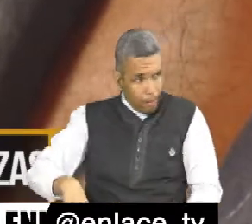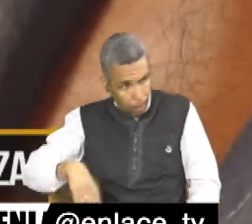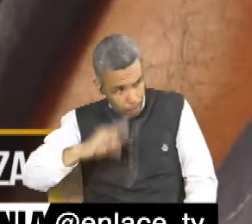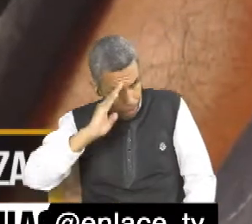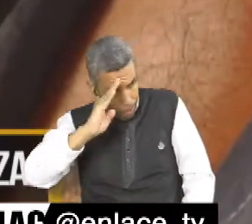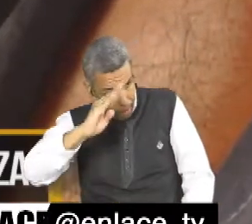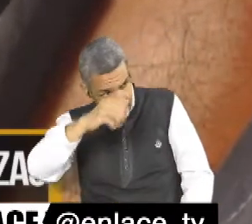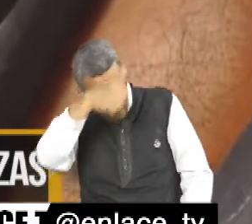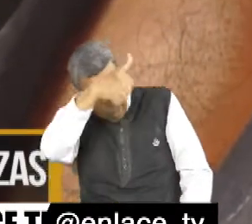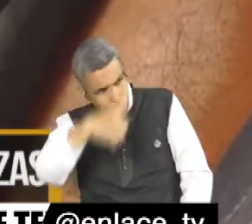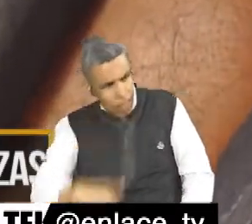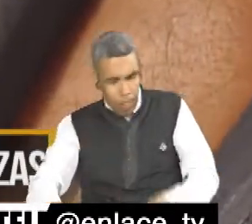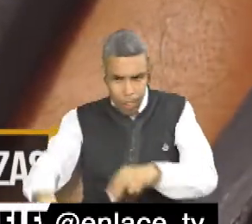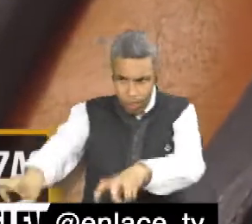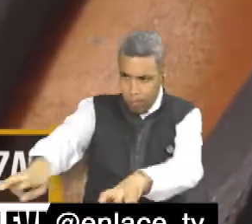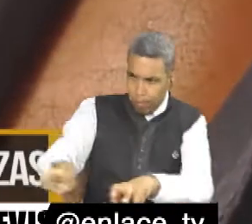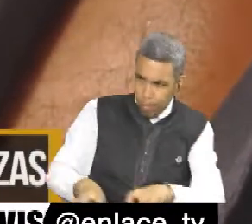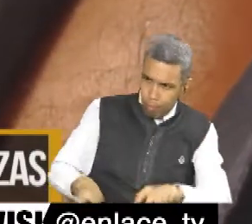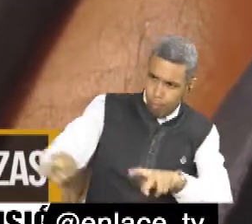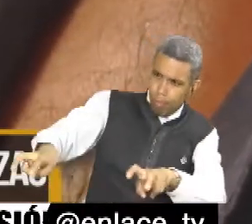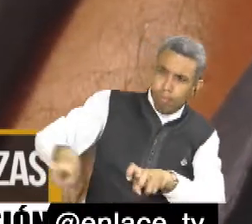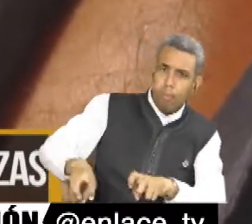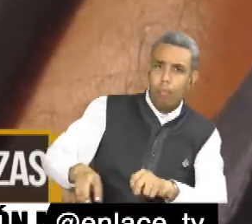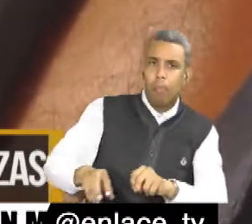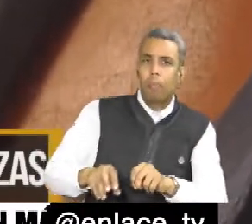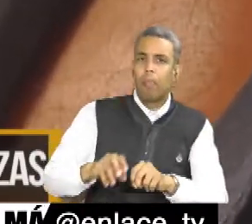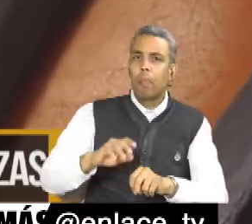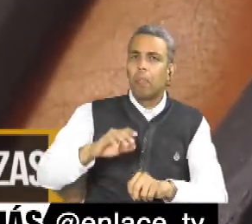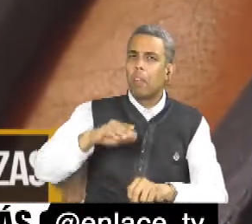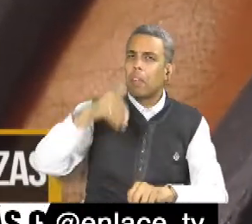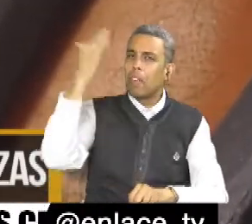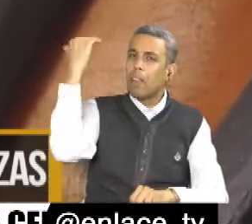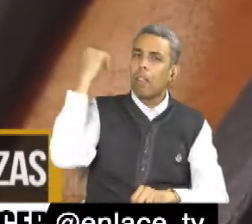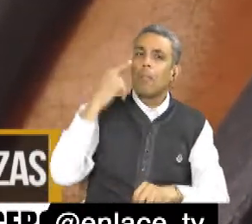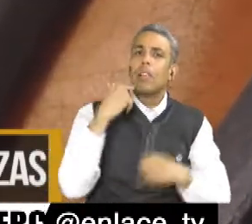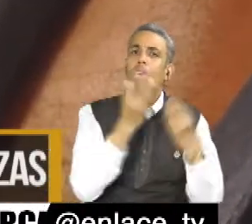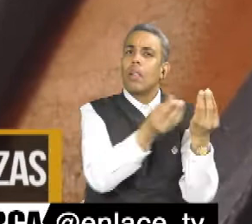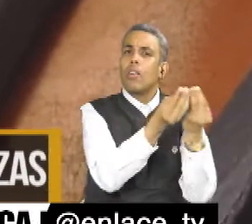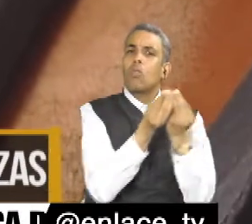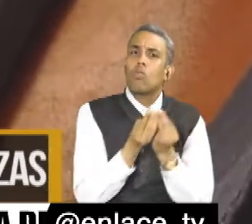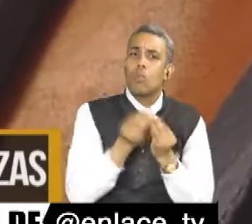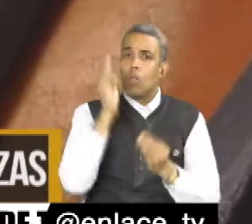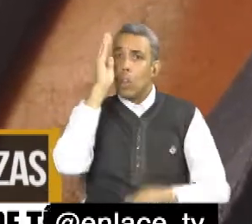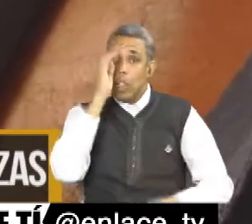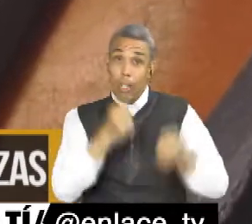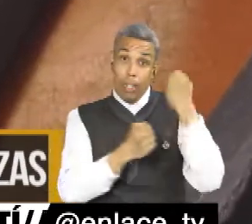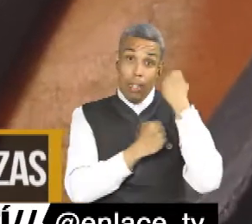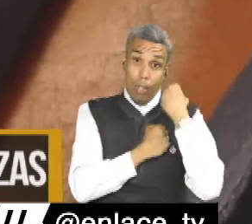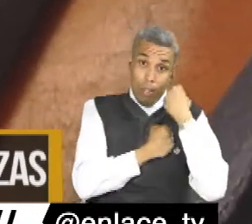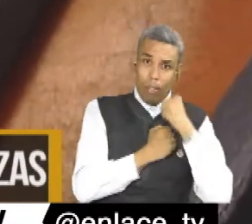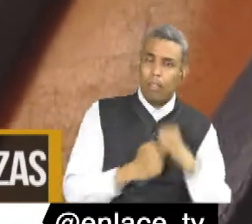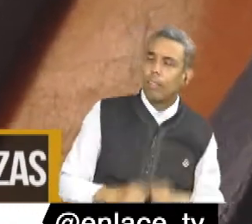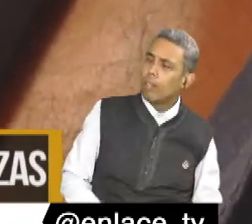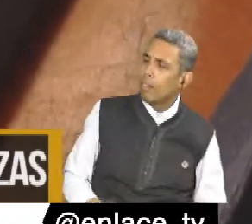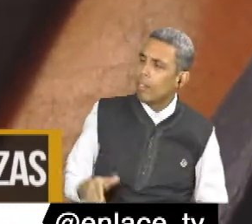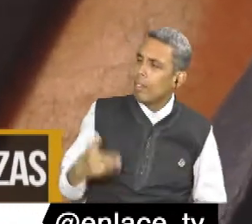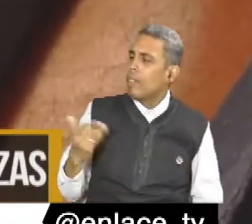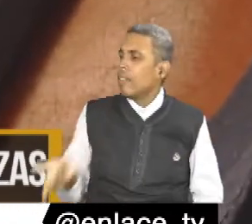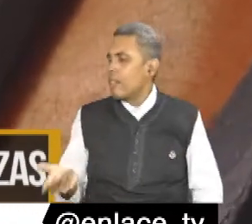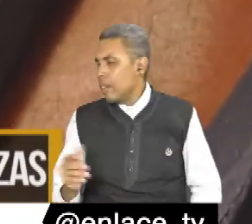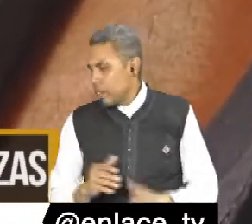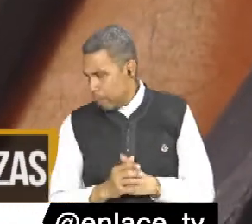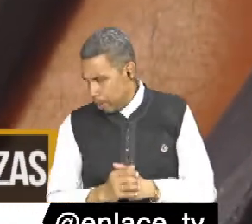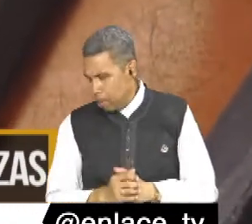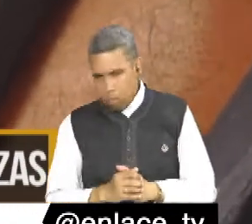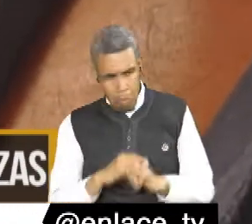El año pasado llegó el ejército 2 veces. Este año no ha ido ni una vez. Hasta esta parte. Entonces, ¿qué puede